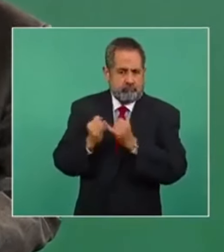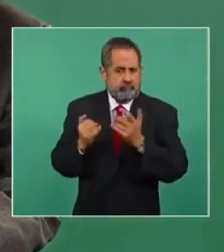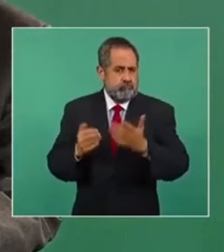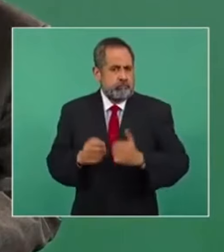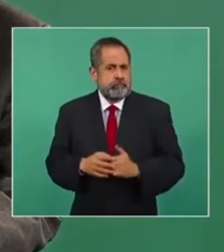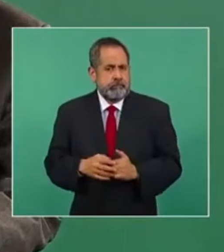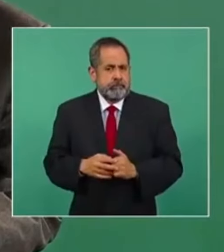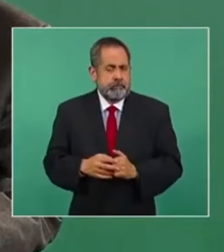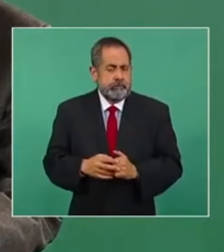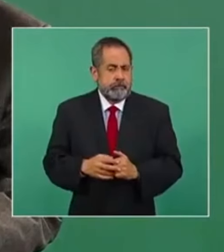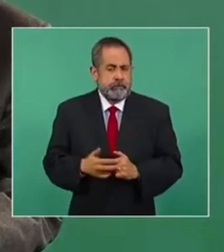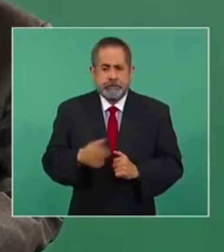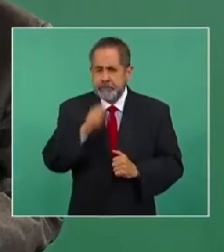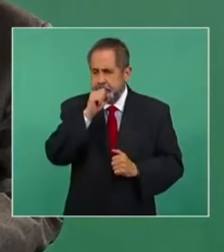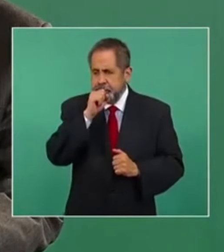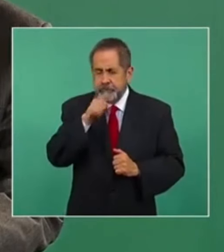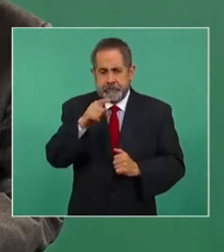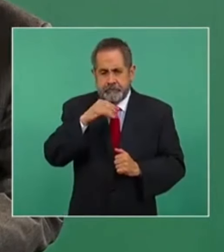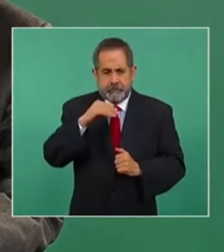cómo vamos